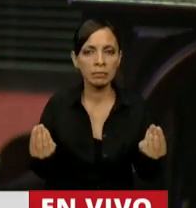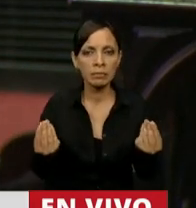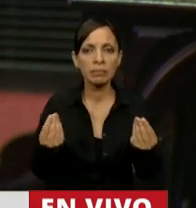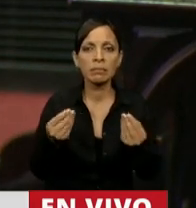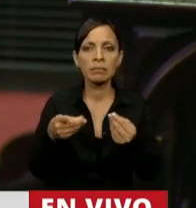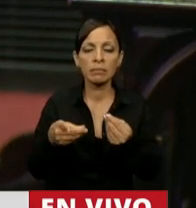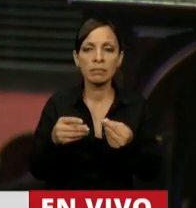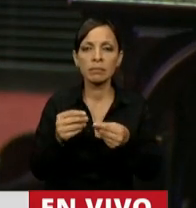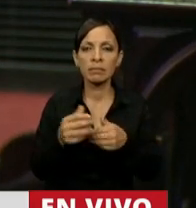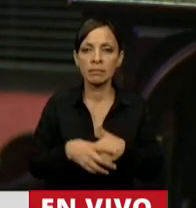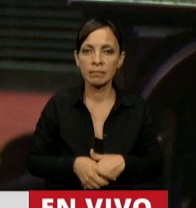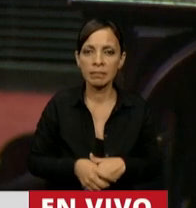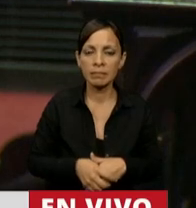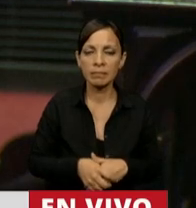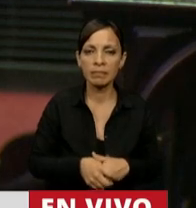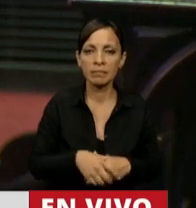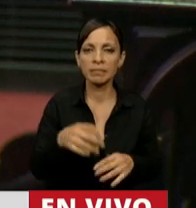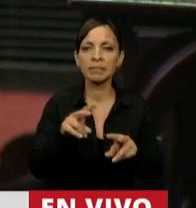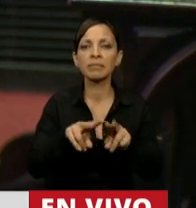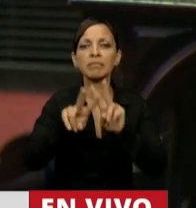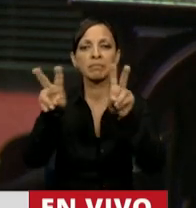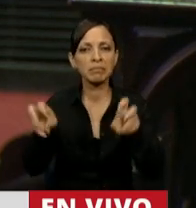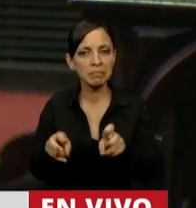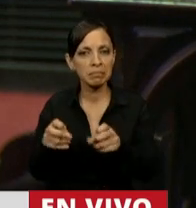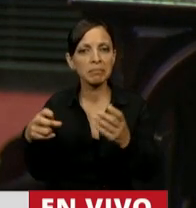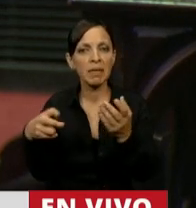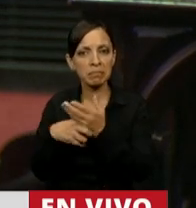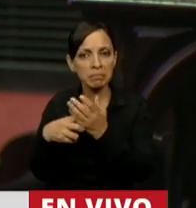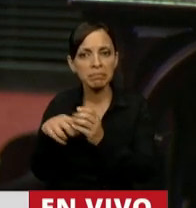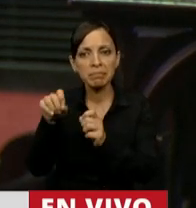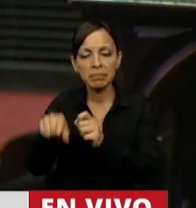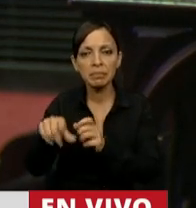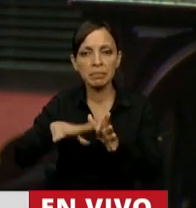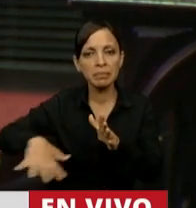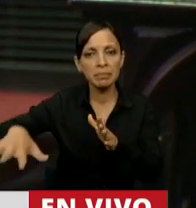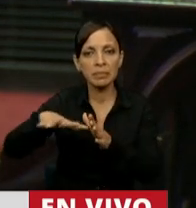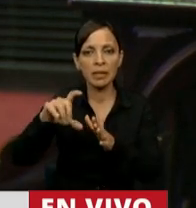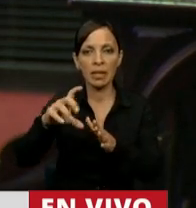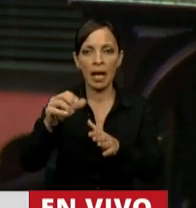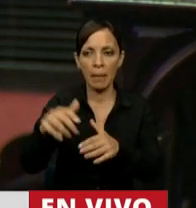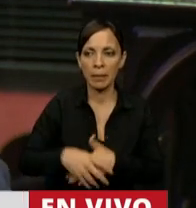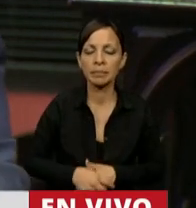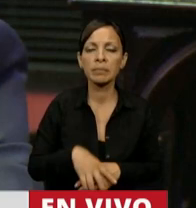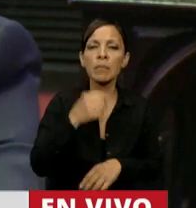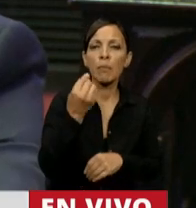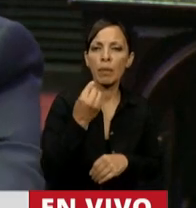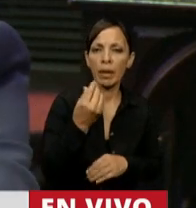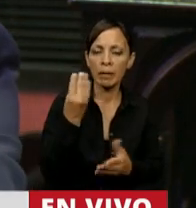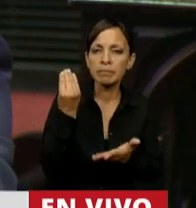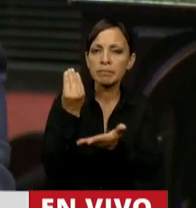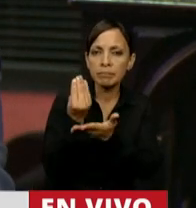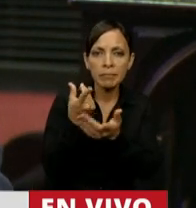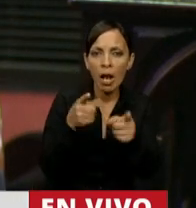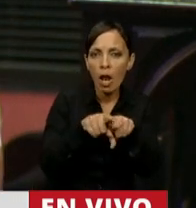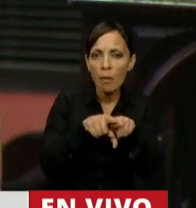el desenvolvimiento fiscal de nuestro distrito. ¿Por qué? Porque representa claramente una